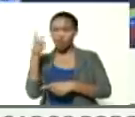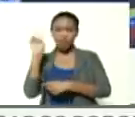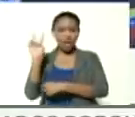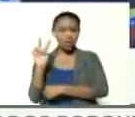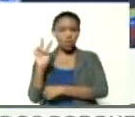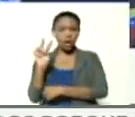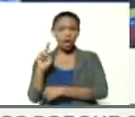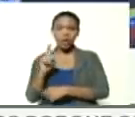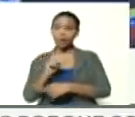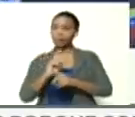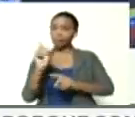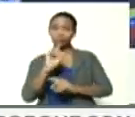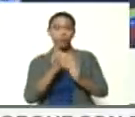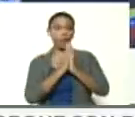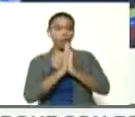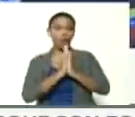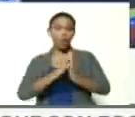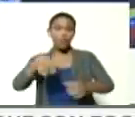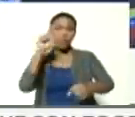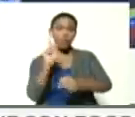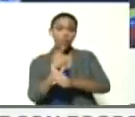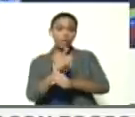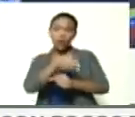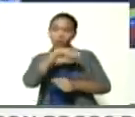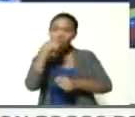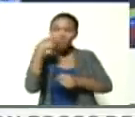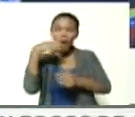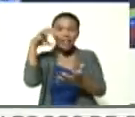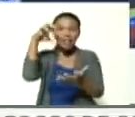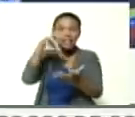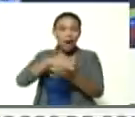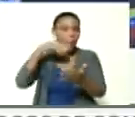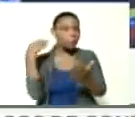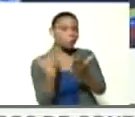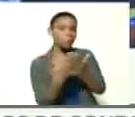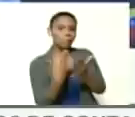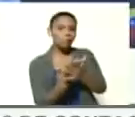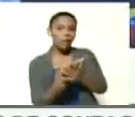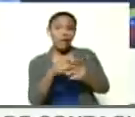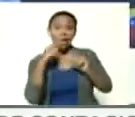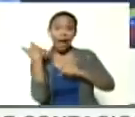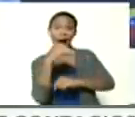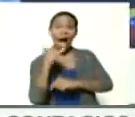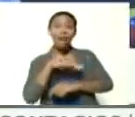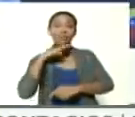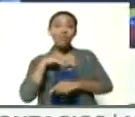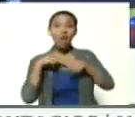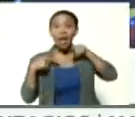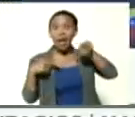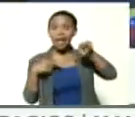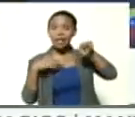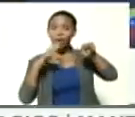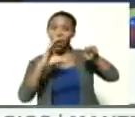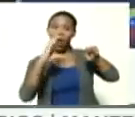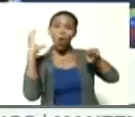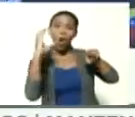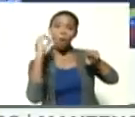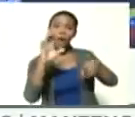Quizá el único narcoestado comprobado con pruebas irrefutables de este mundo es el Estado